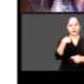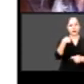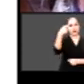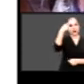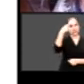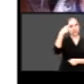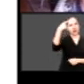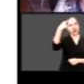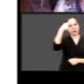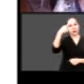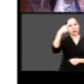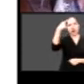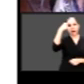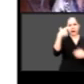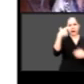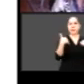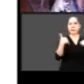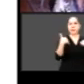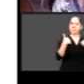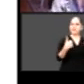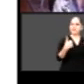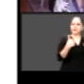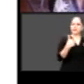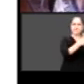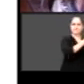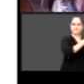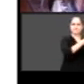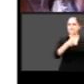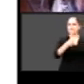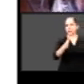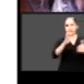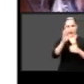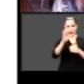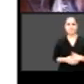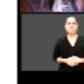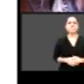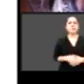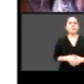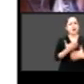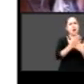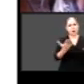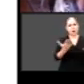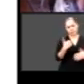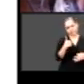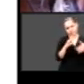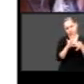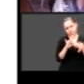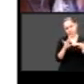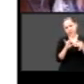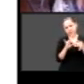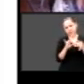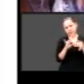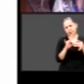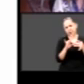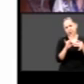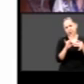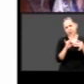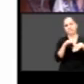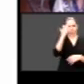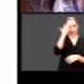rápidamente en el tiempo que me queda que son apenas unos minutos de esta colección de las que les hablé